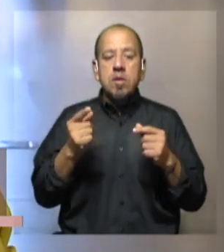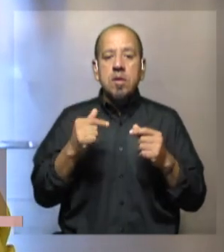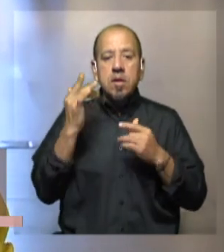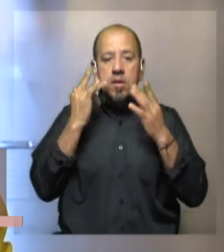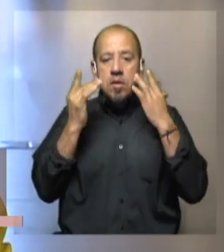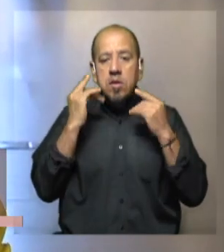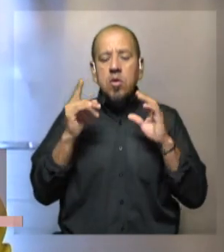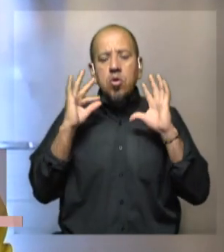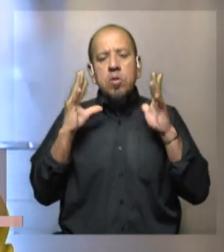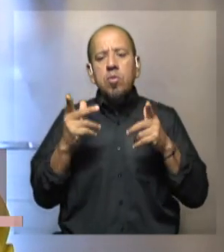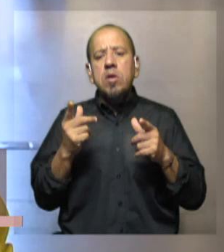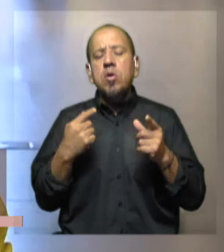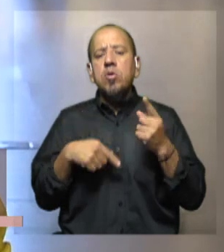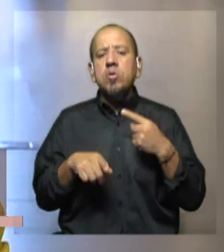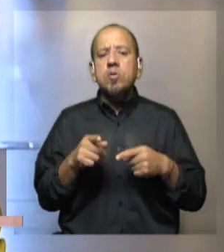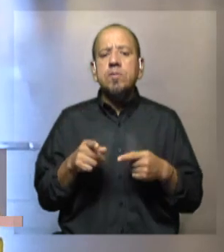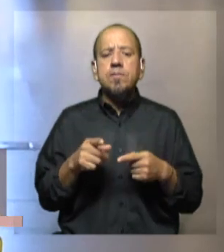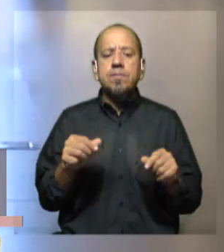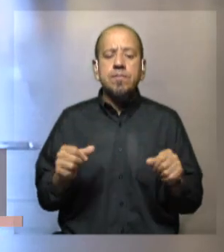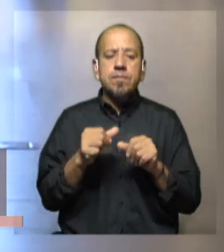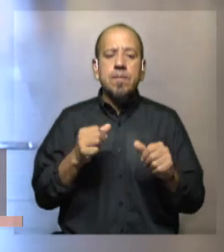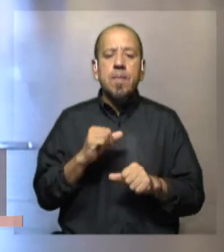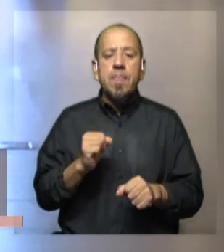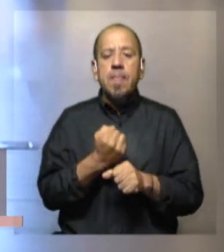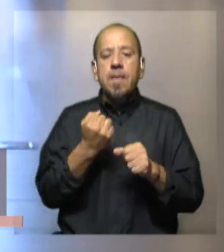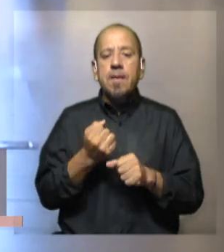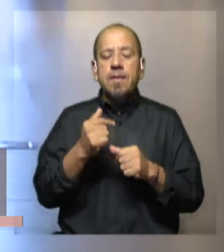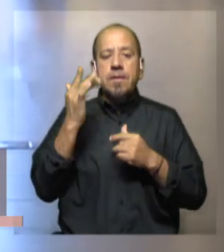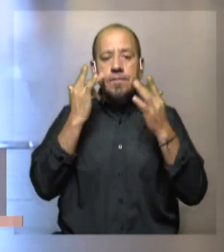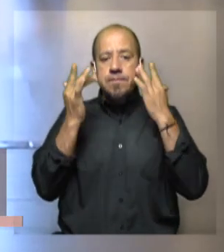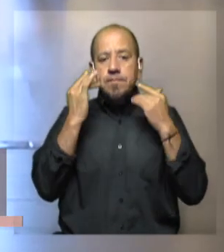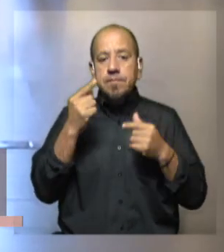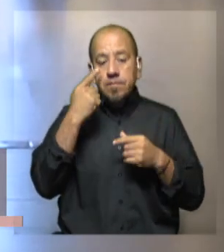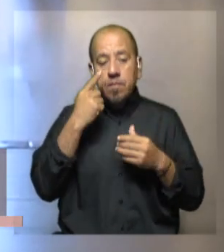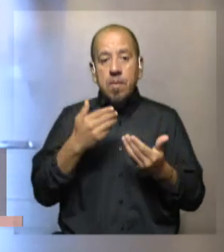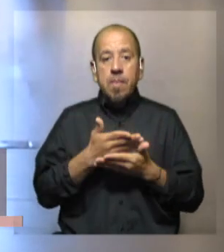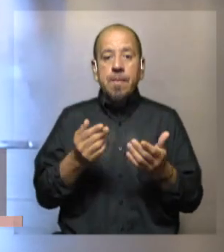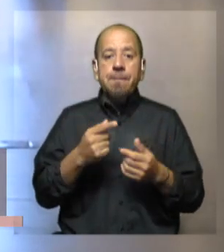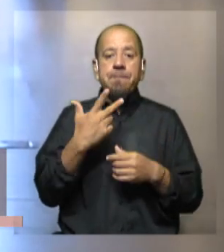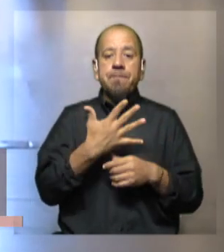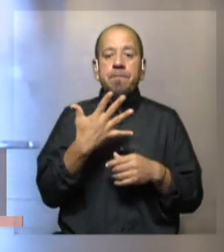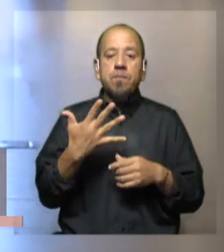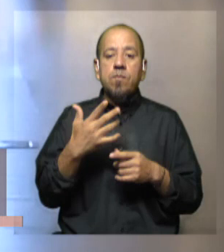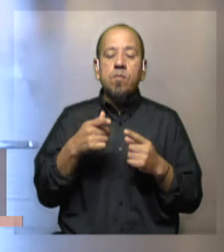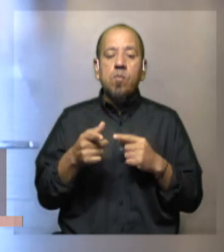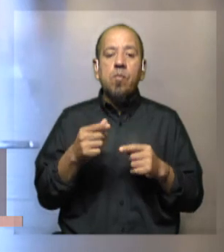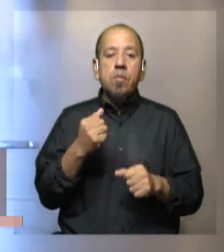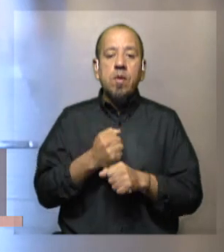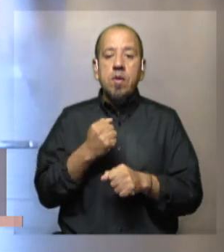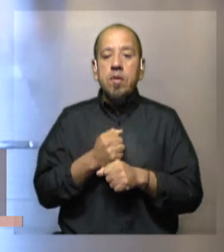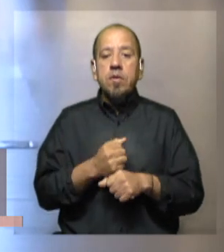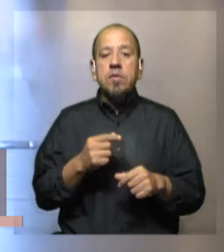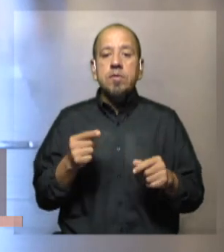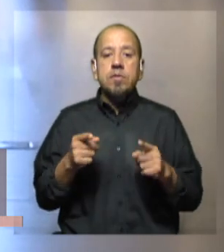En eso le iba a preguntar, se realizó el Premio Nacional de Artes Visuales y las obras, 35 obras, van a estar